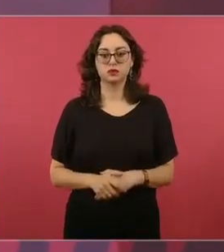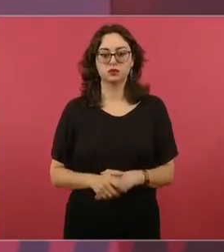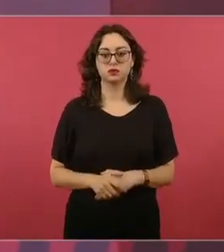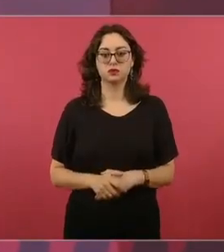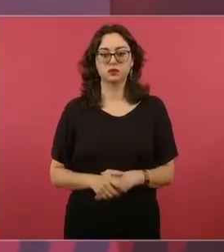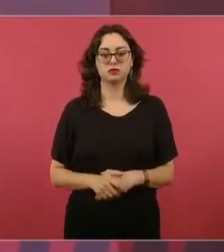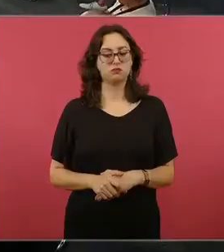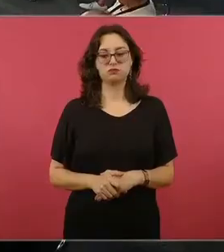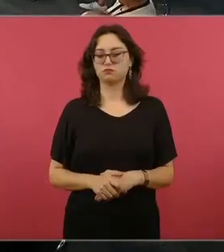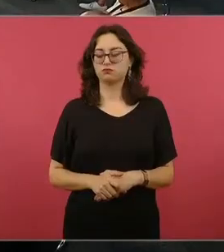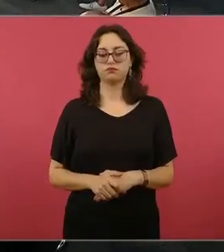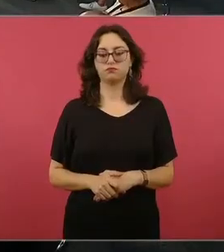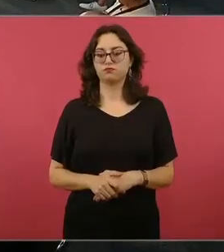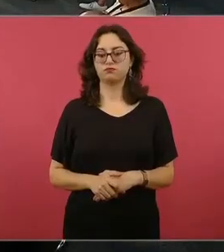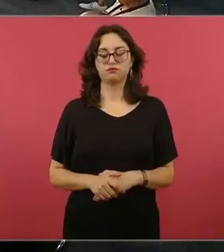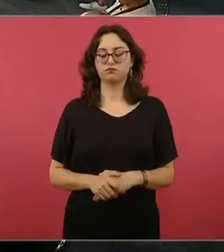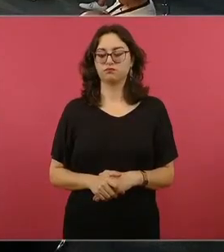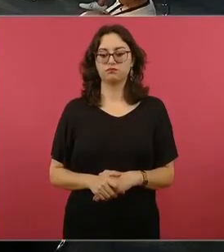No.